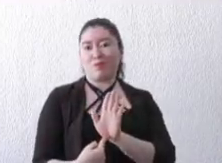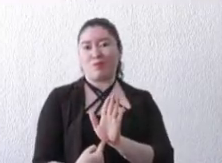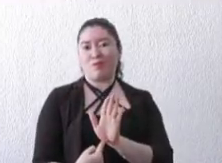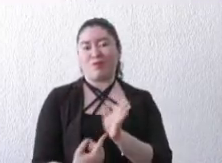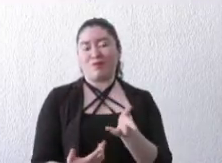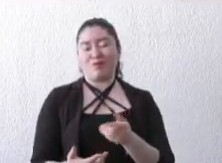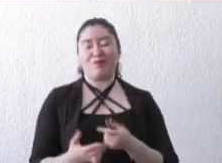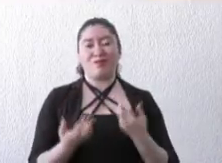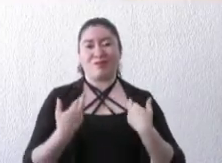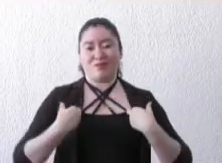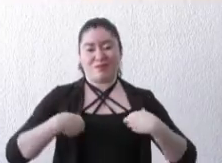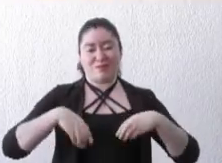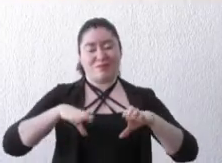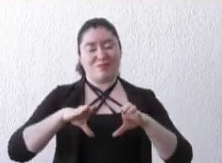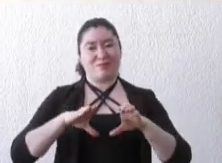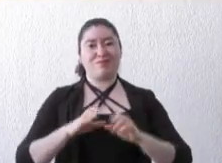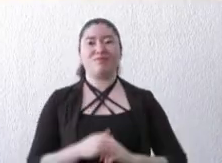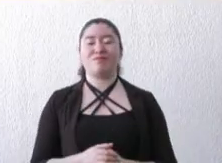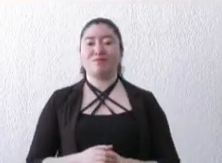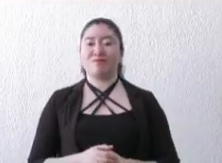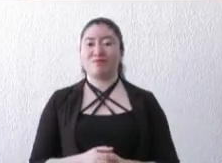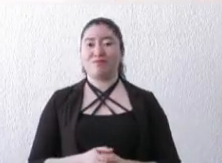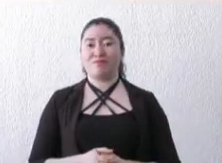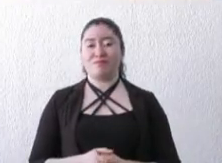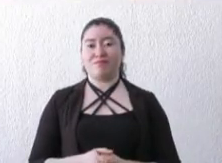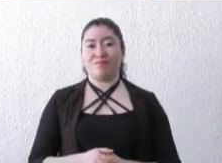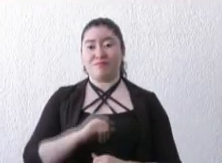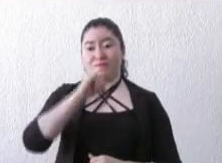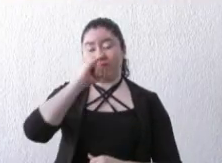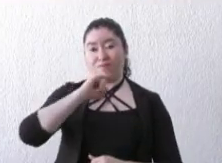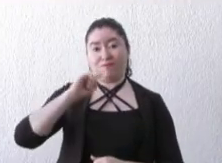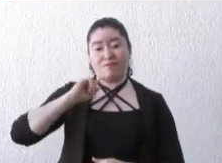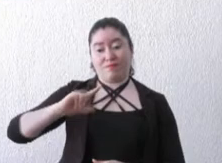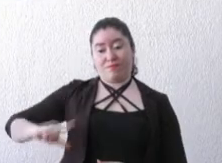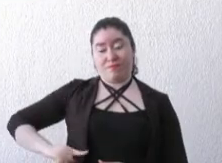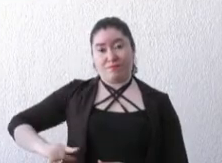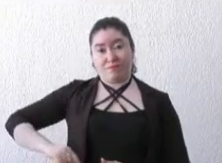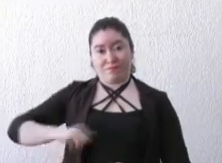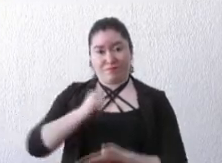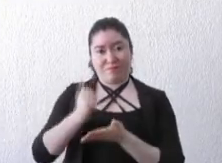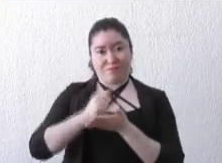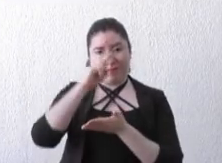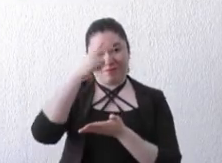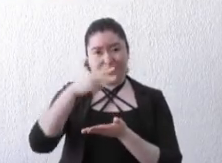maestro, bienvenido, la jefa de gobierno de la Ciudad de México